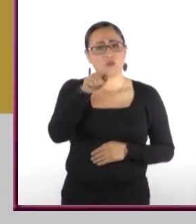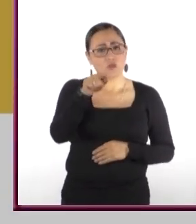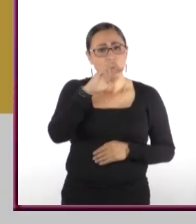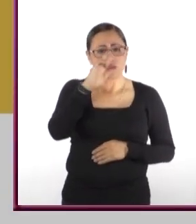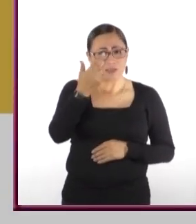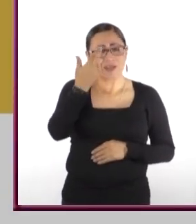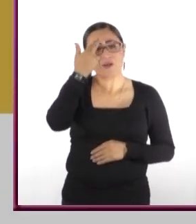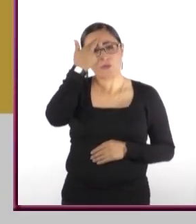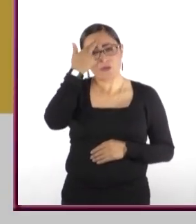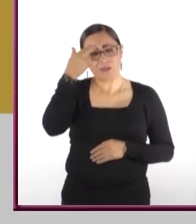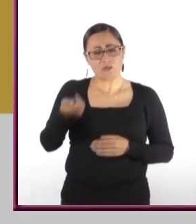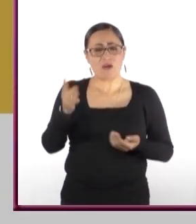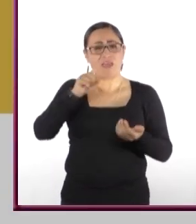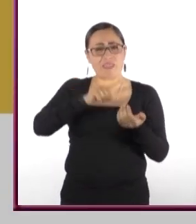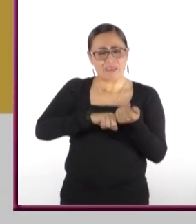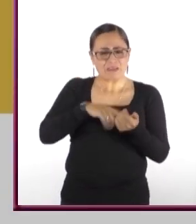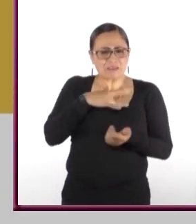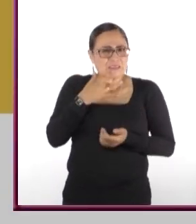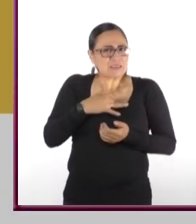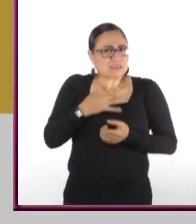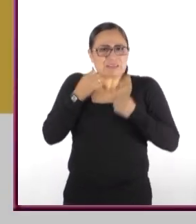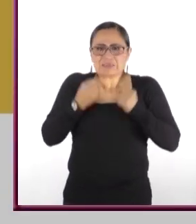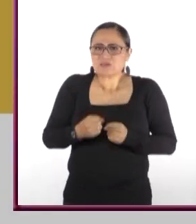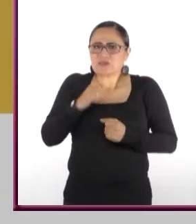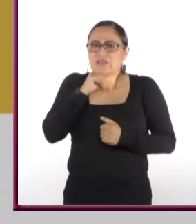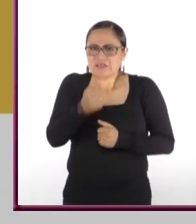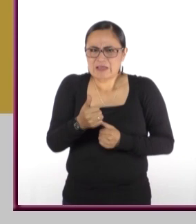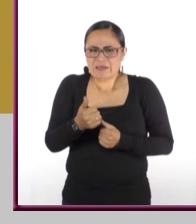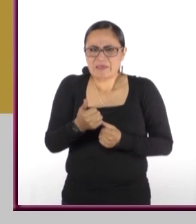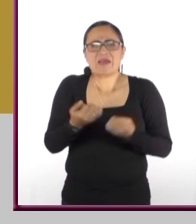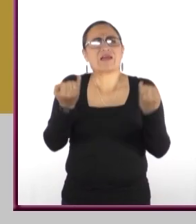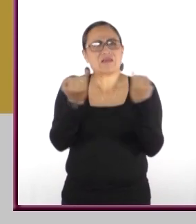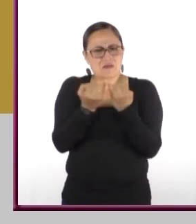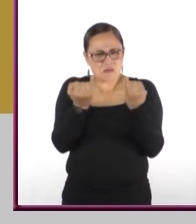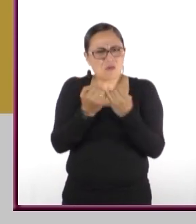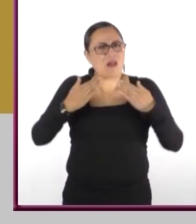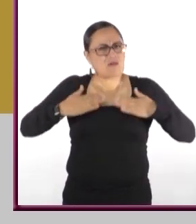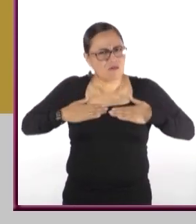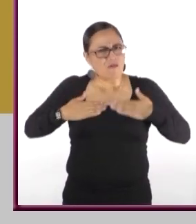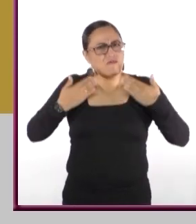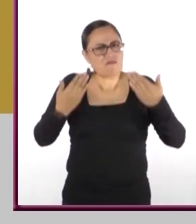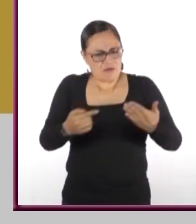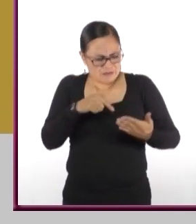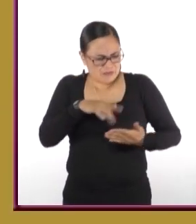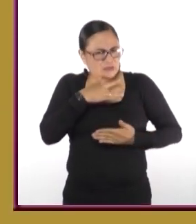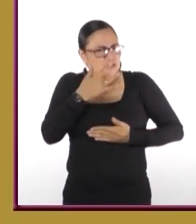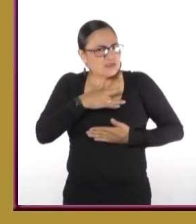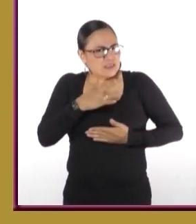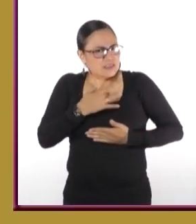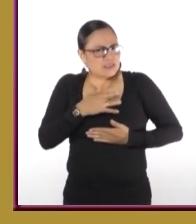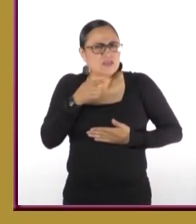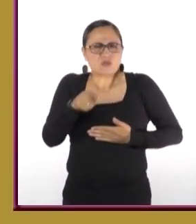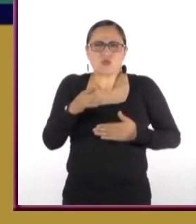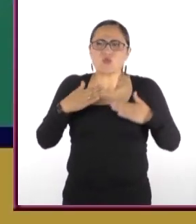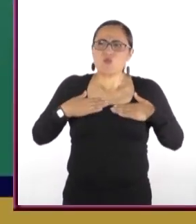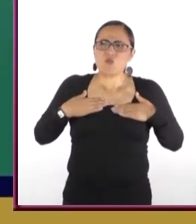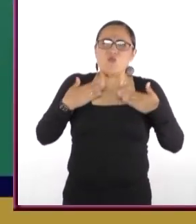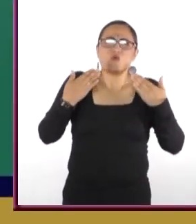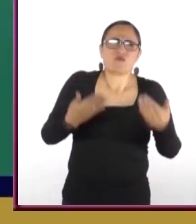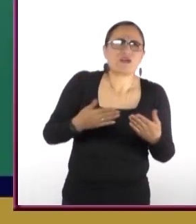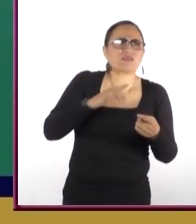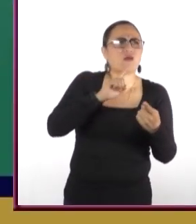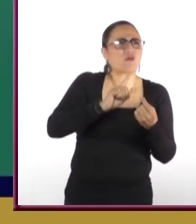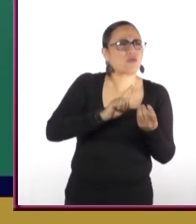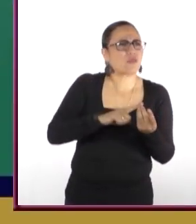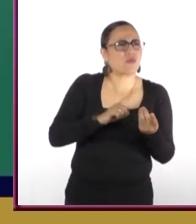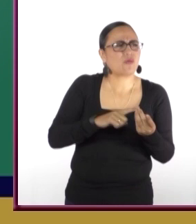Recuerda que, así como la inseguridad es un estado de ánimo, la confianza también lo es. Busca aquello que te haga sentir confianza